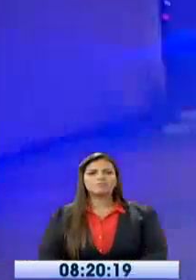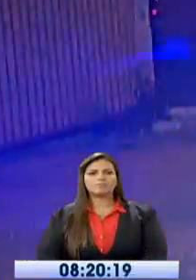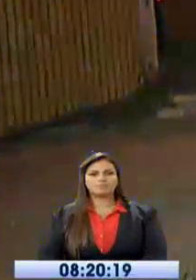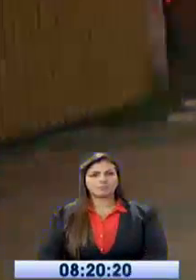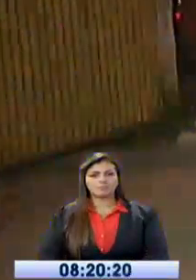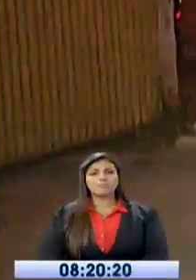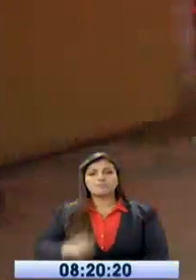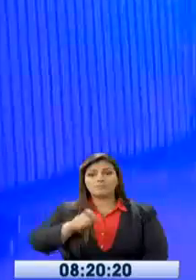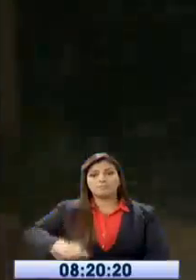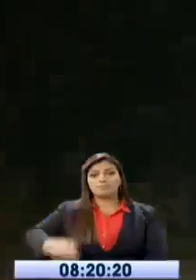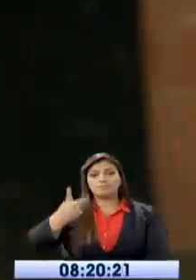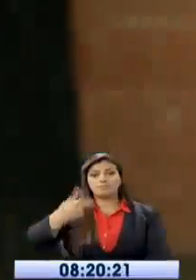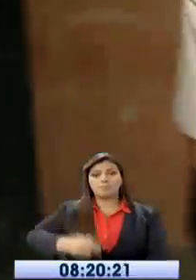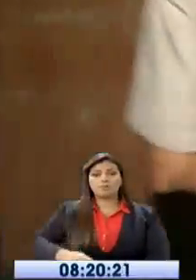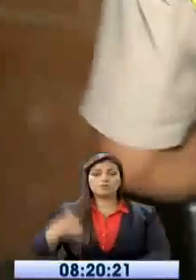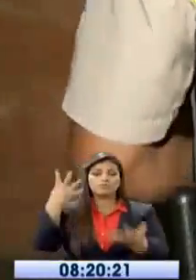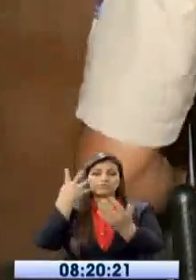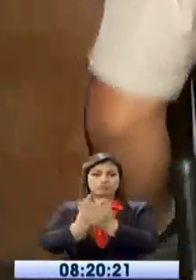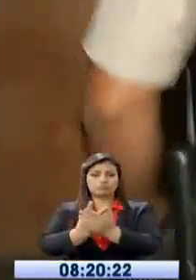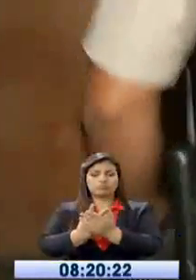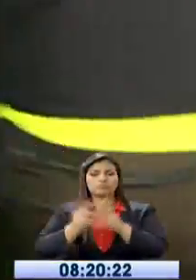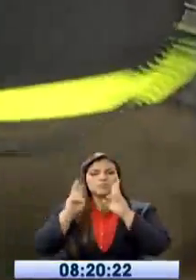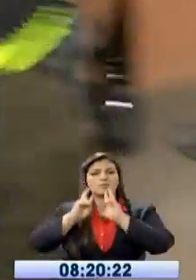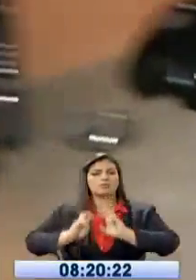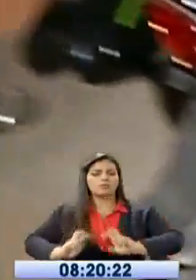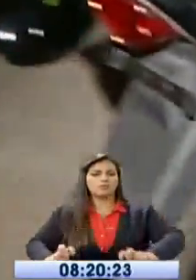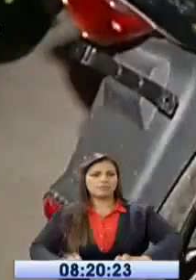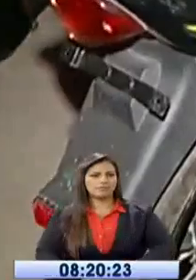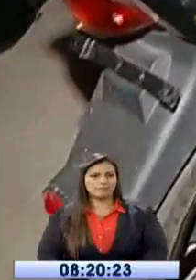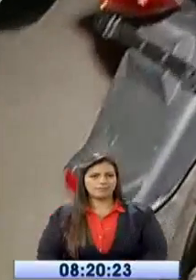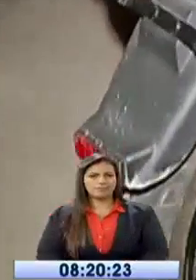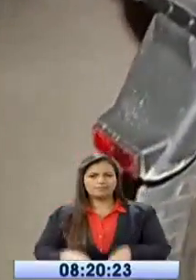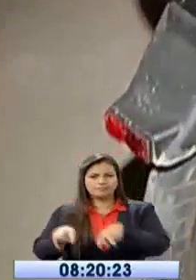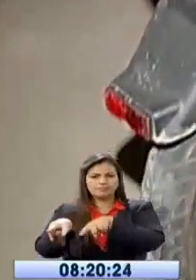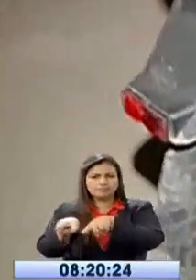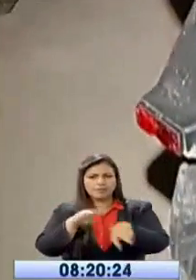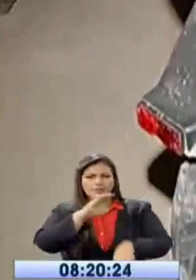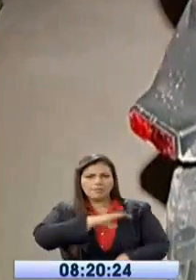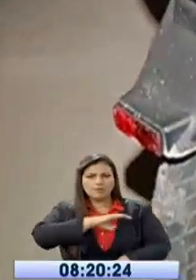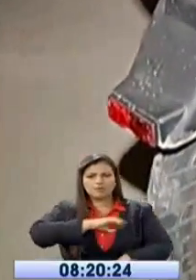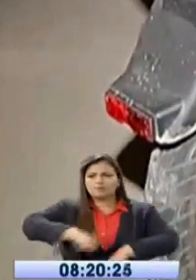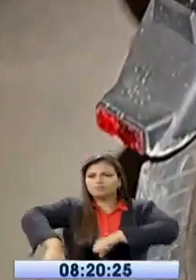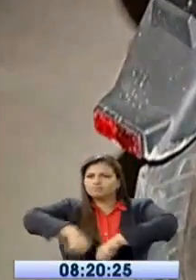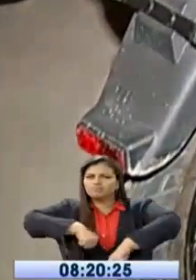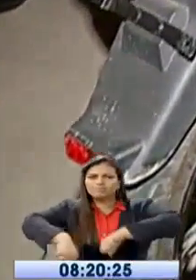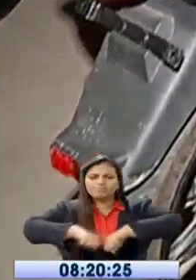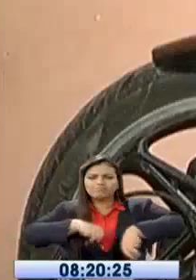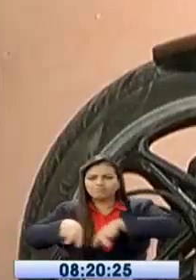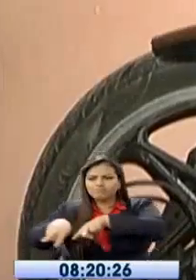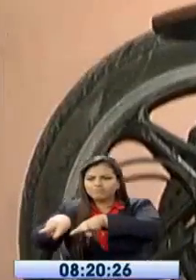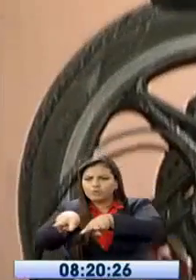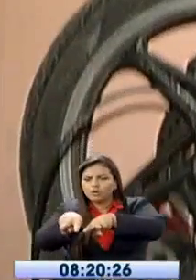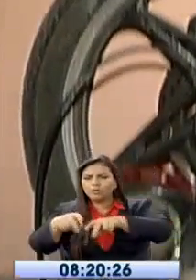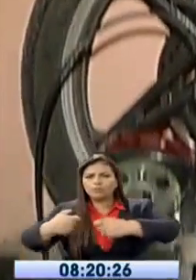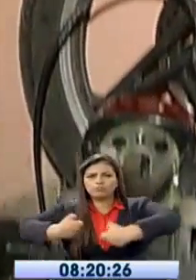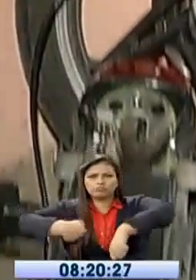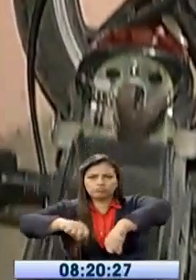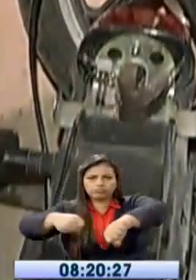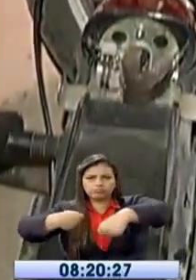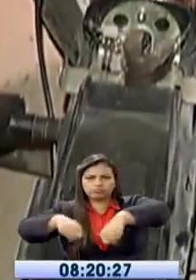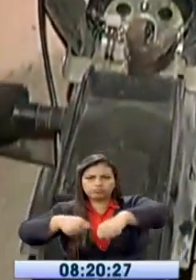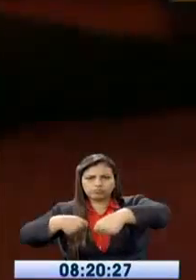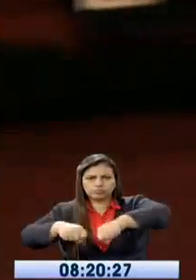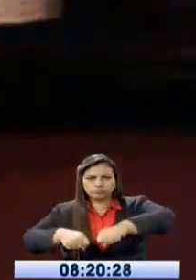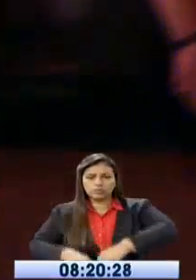En el presunto desguazadero, la Policía Nacional encontró una motocicleta que estaba siendo desmantelada y varios